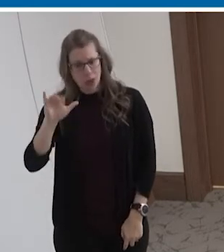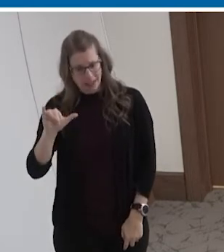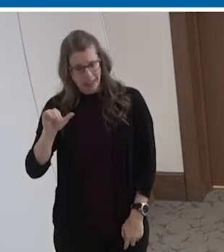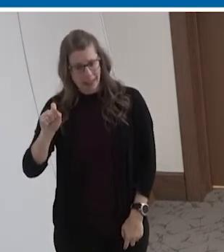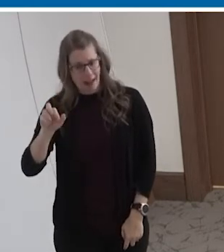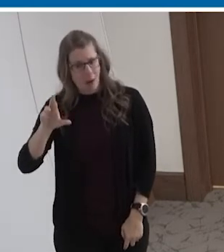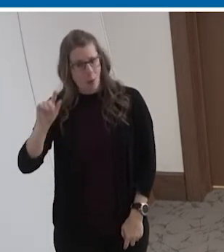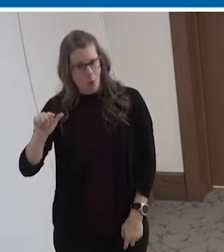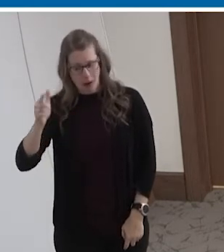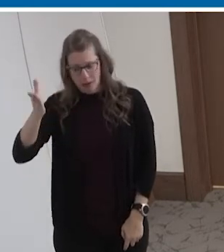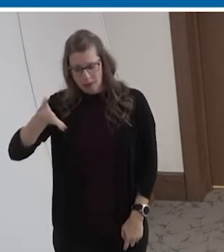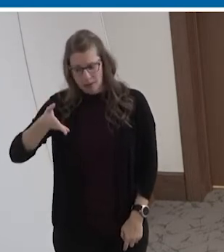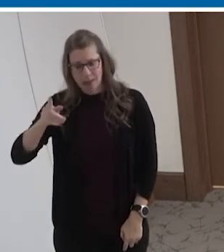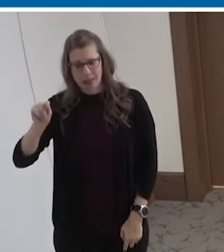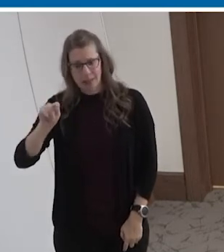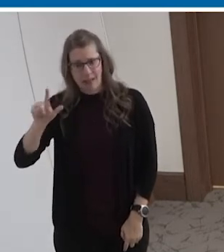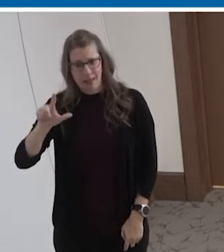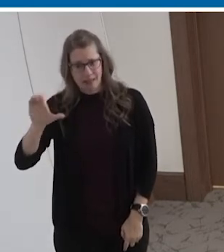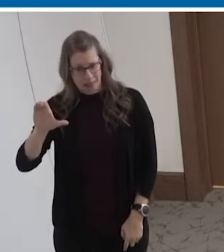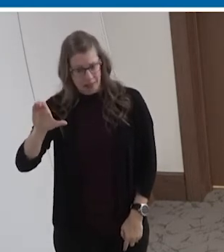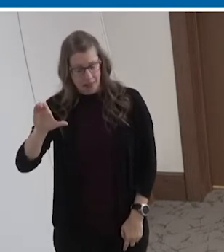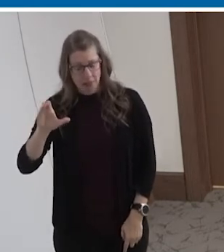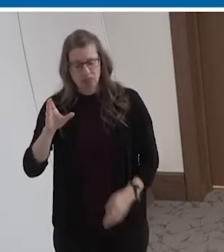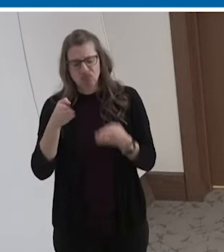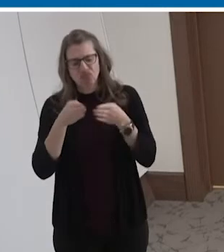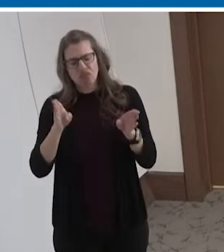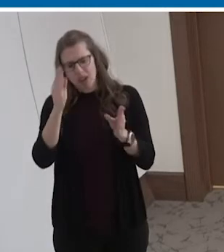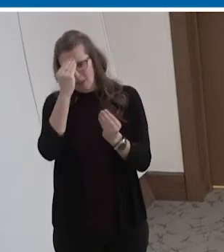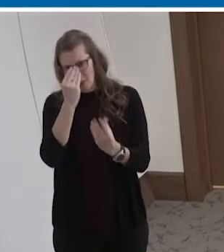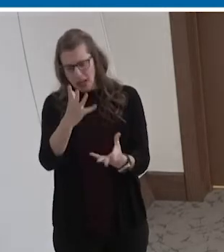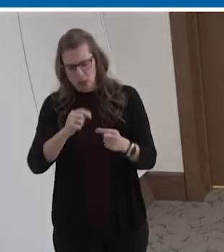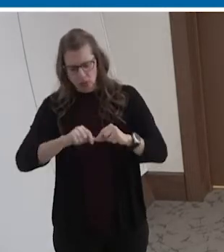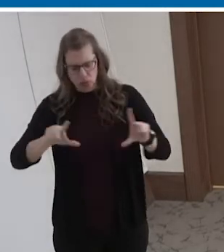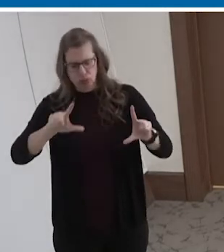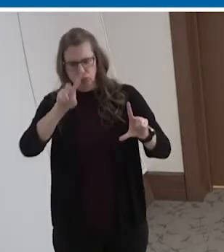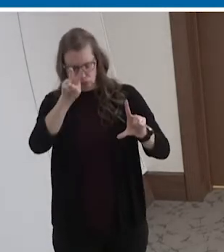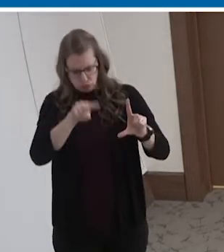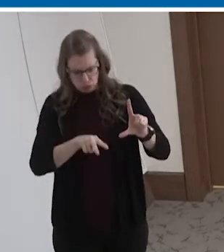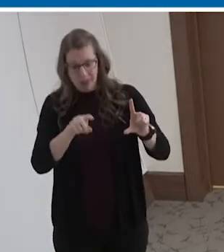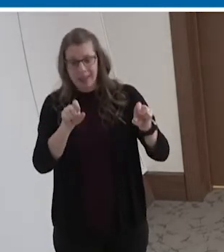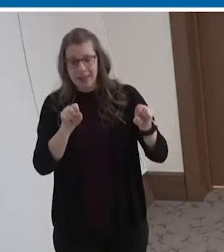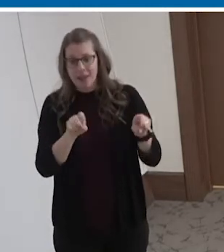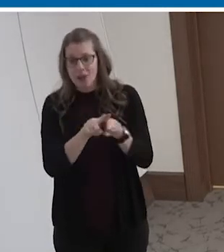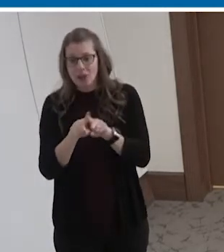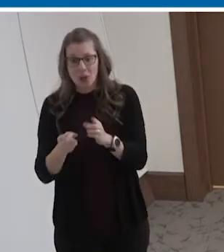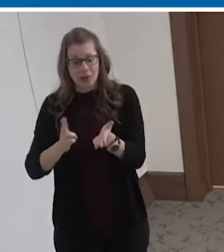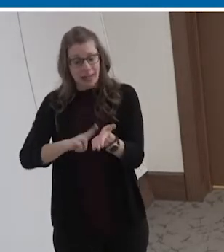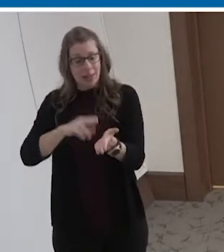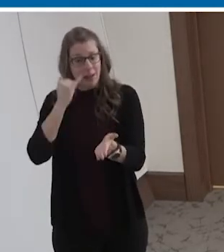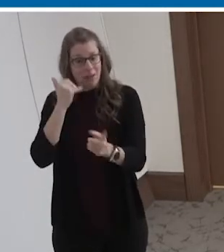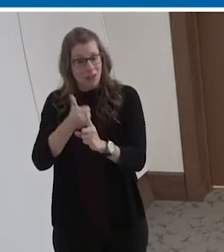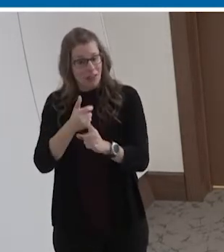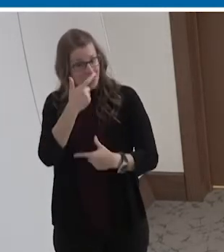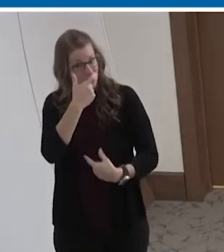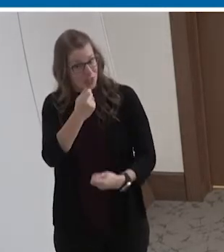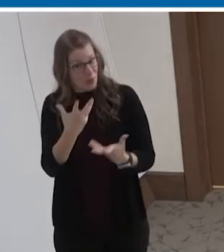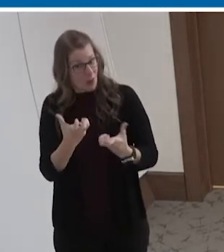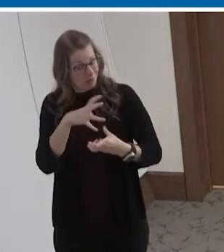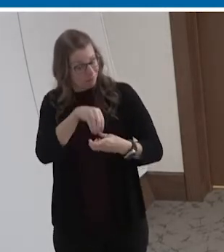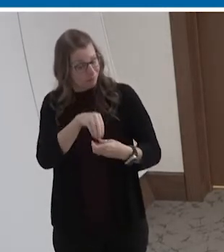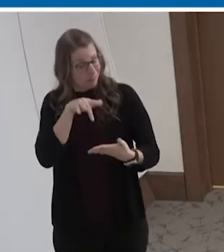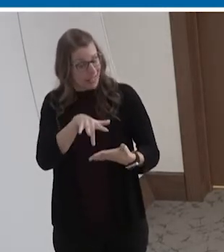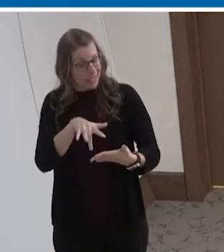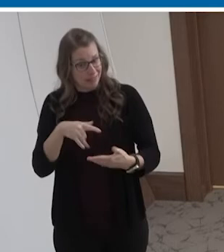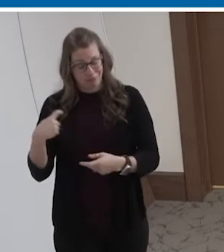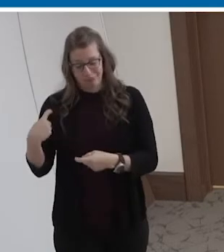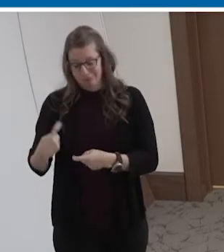childrensmercy.org/TLC. And this provides general information about the study, and you can also sign up if you are interested. Ya, y si